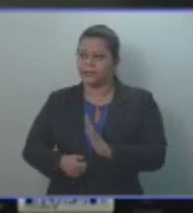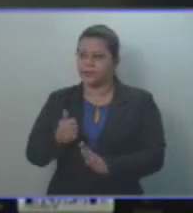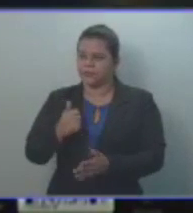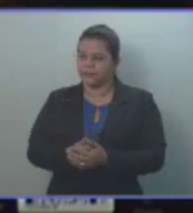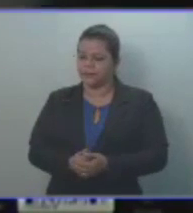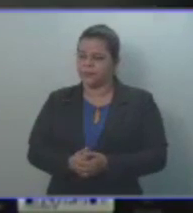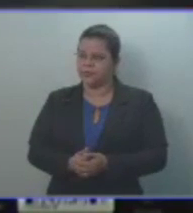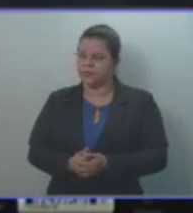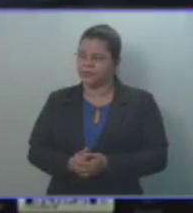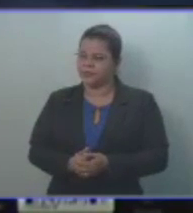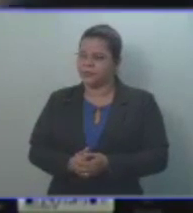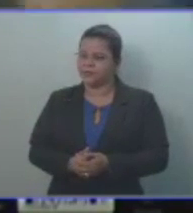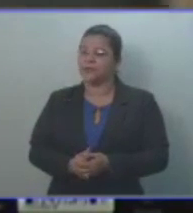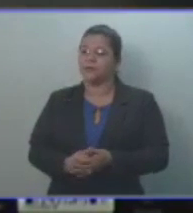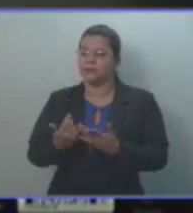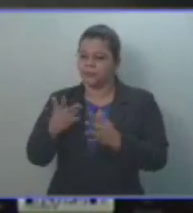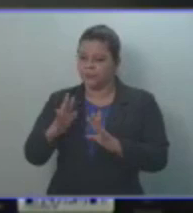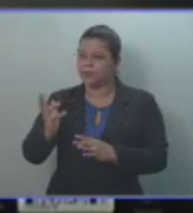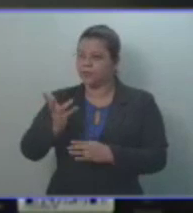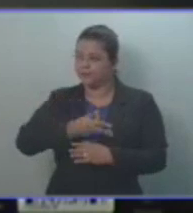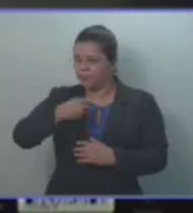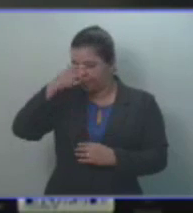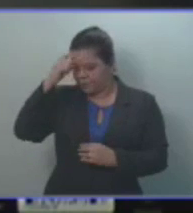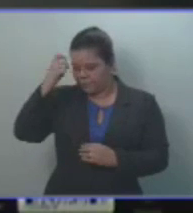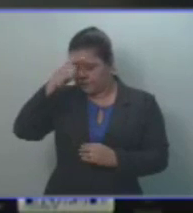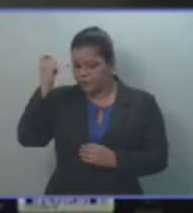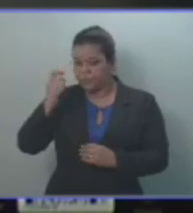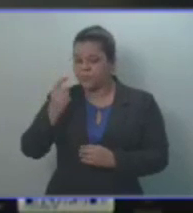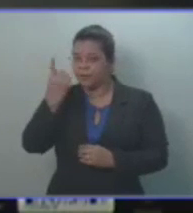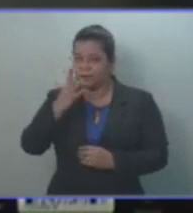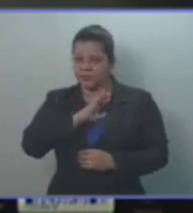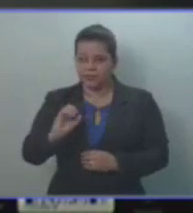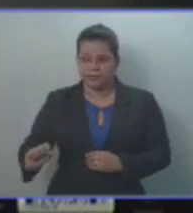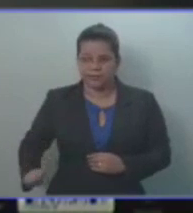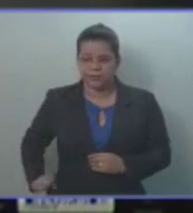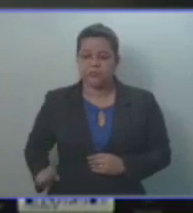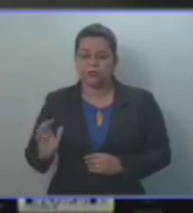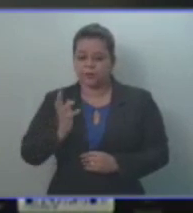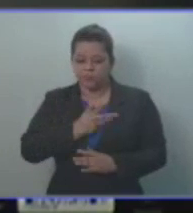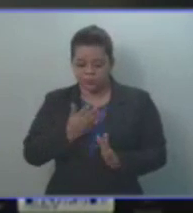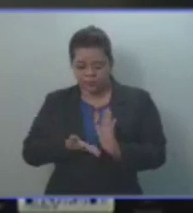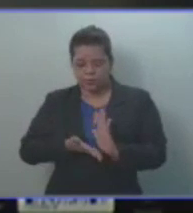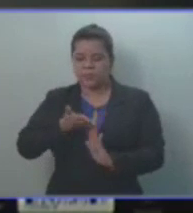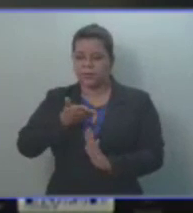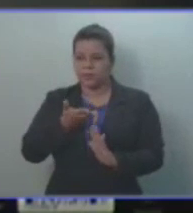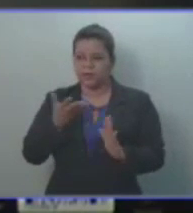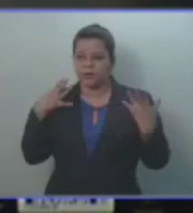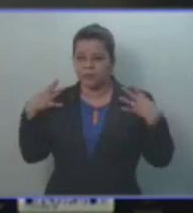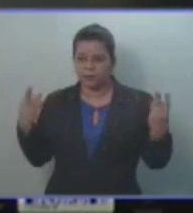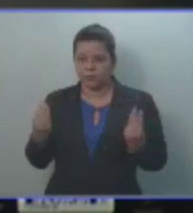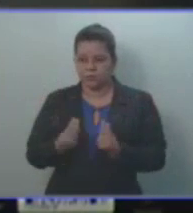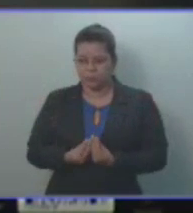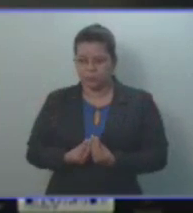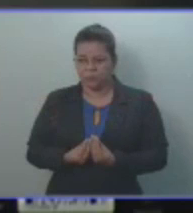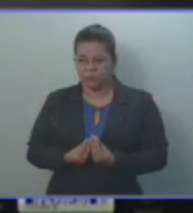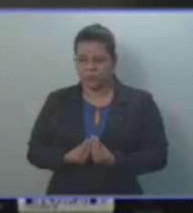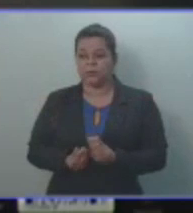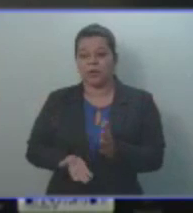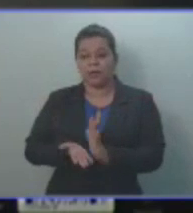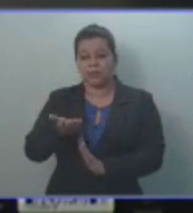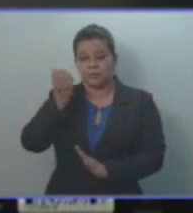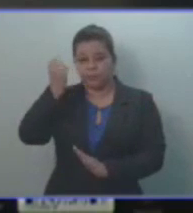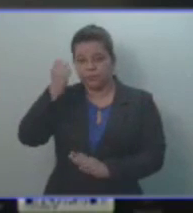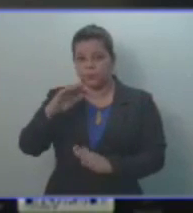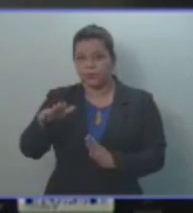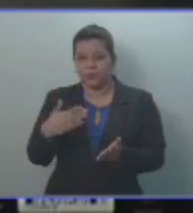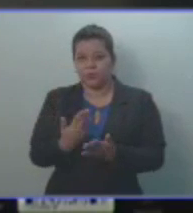público, porque el trabajo para los salvadoreños y el desarrollo social es la prioridad